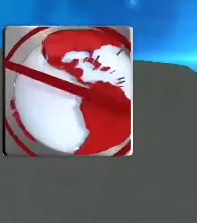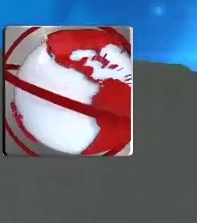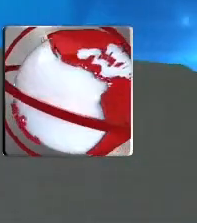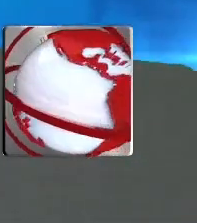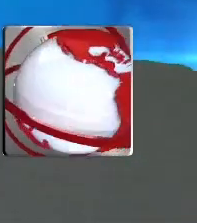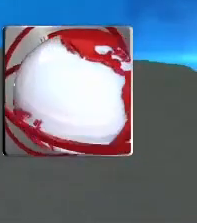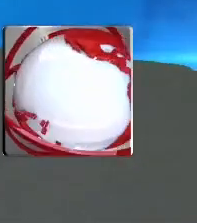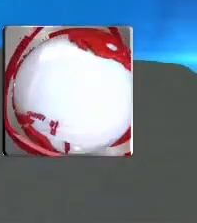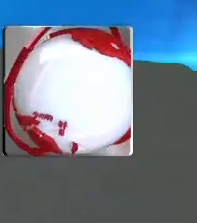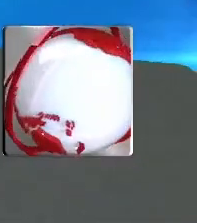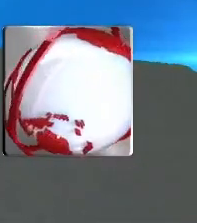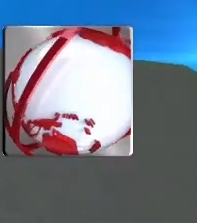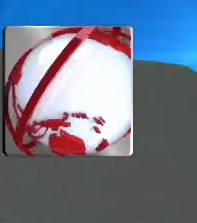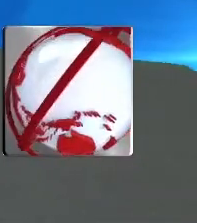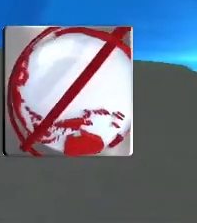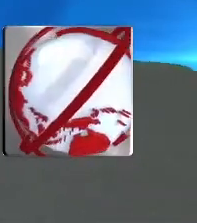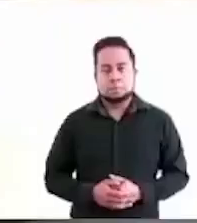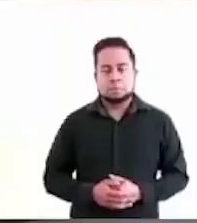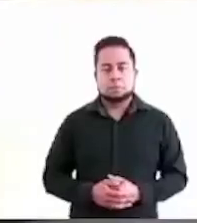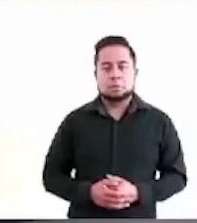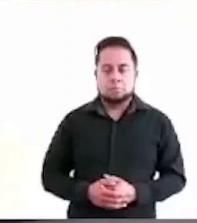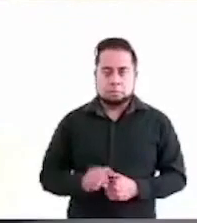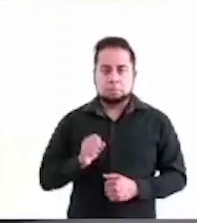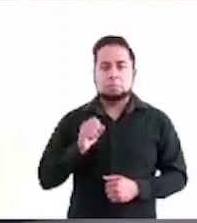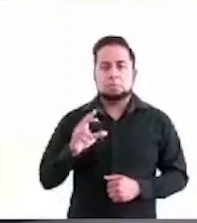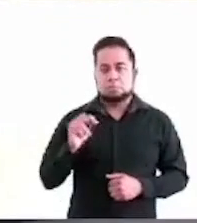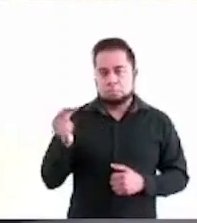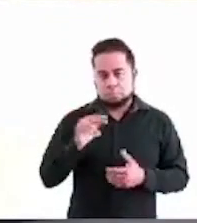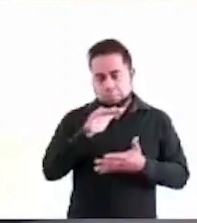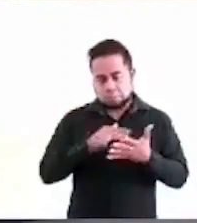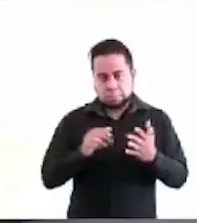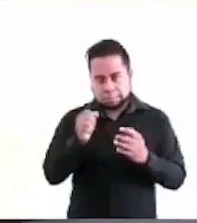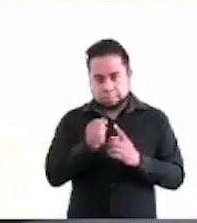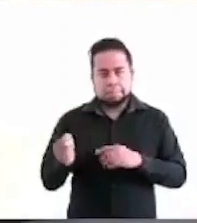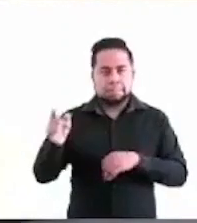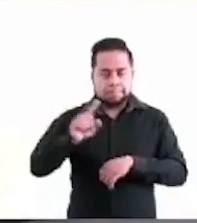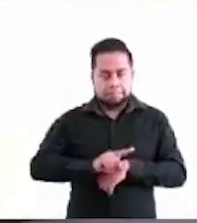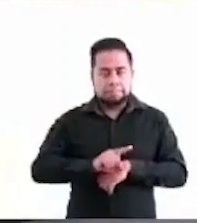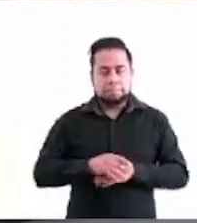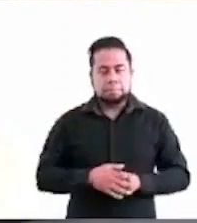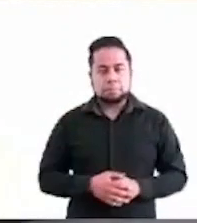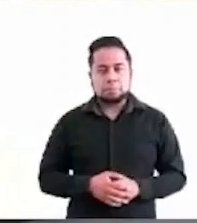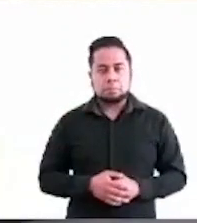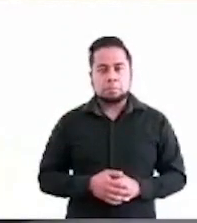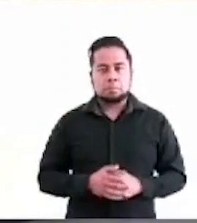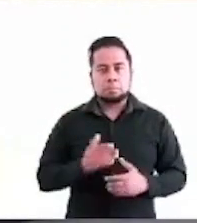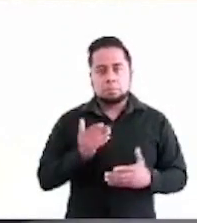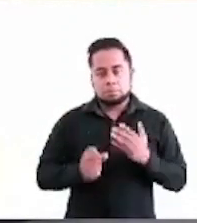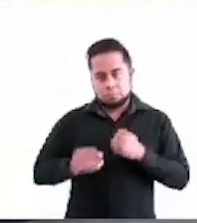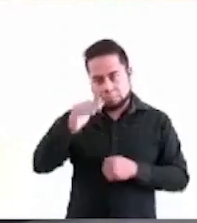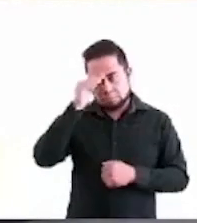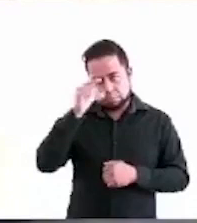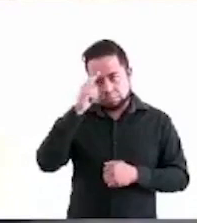ese municipio durante la sesión extraordinaria de este miércoles los integrantes de la 65 legislatura determinaron con